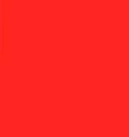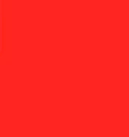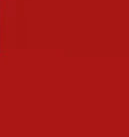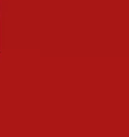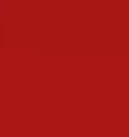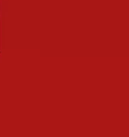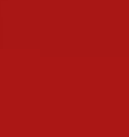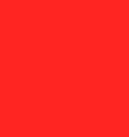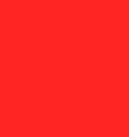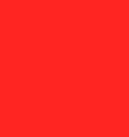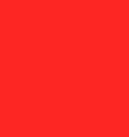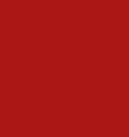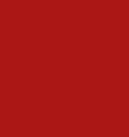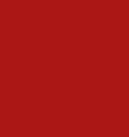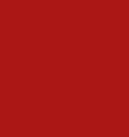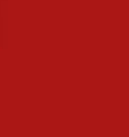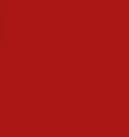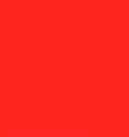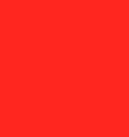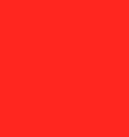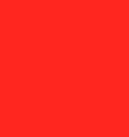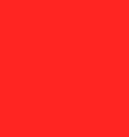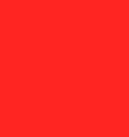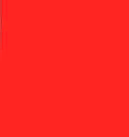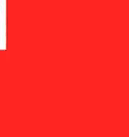TV,